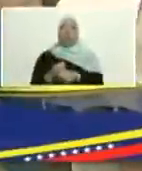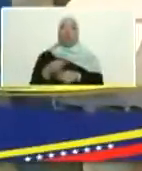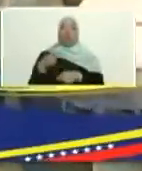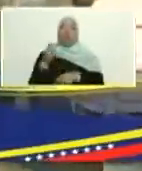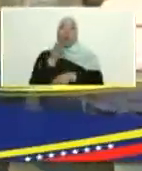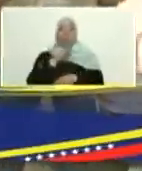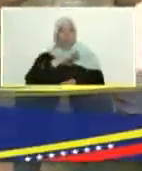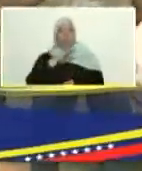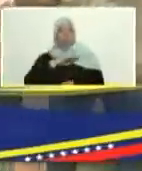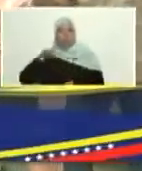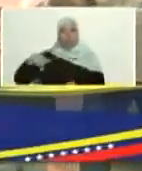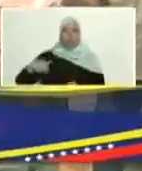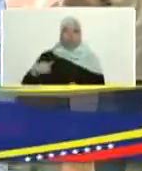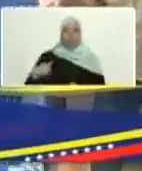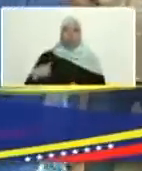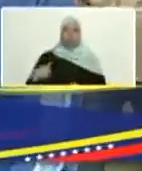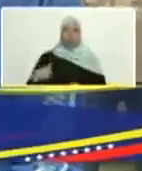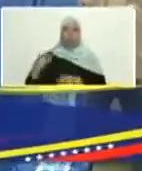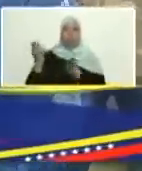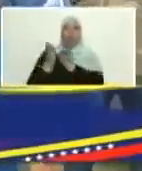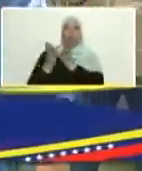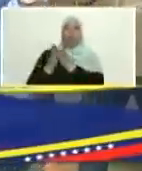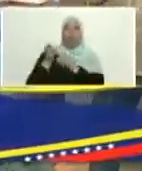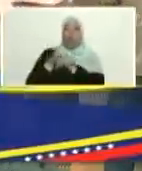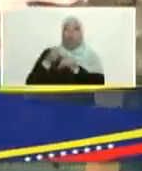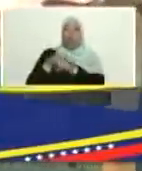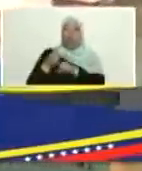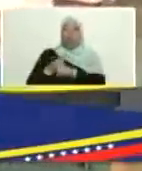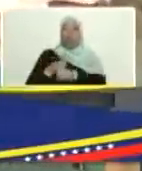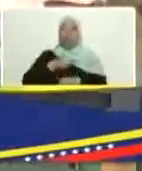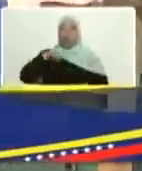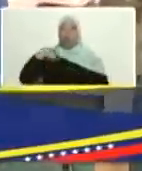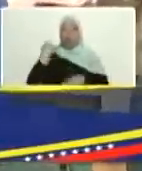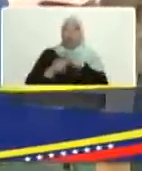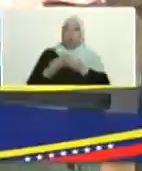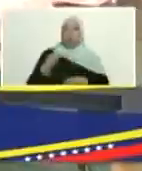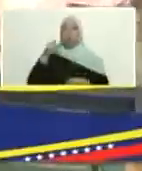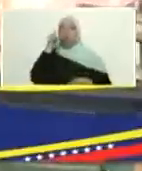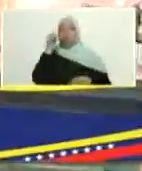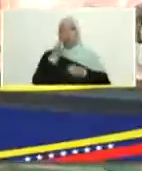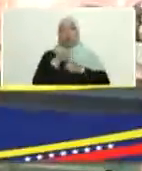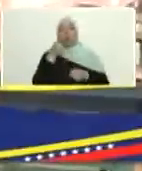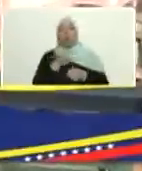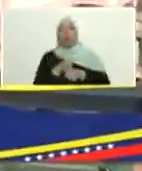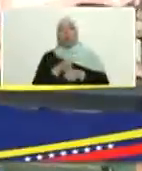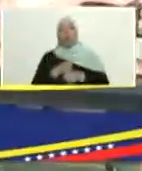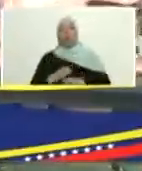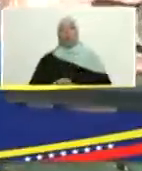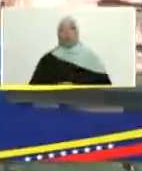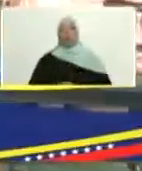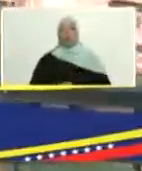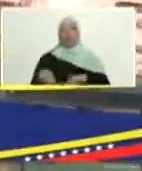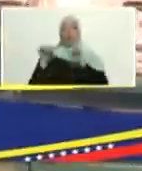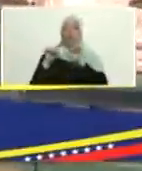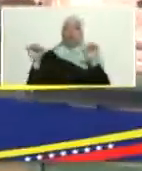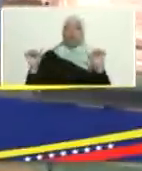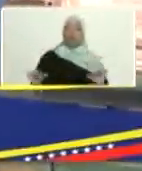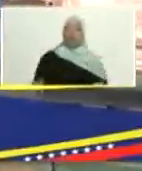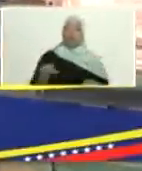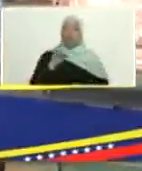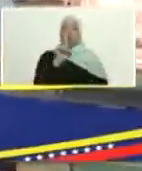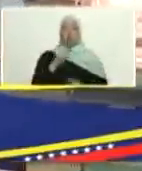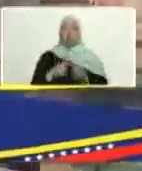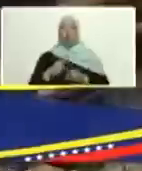nuestro, de aluminio de la clase obrera. Somos nosotros los CPTT, desde el sistema